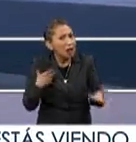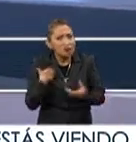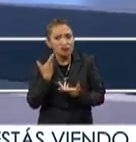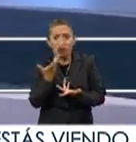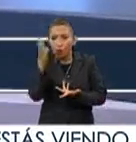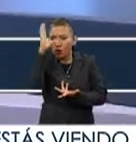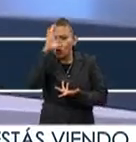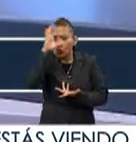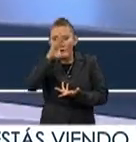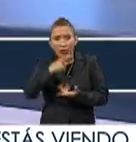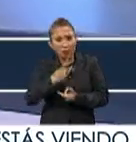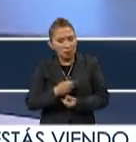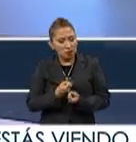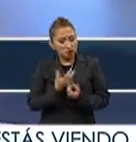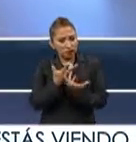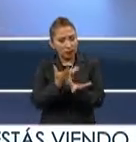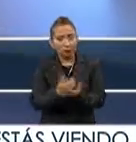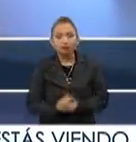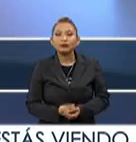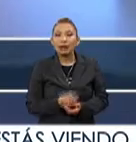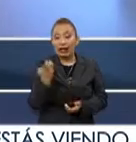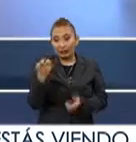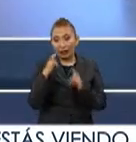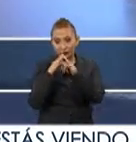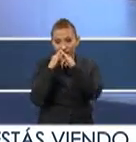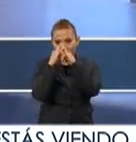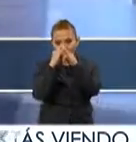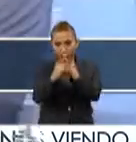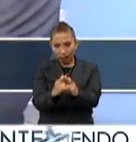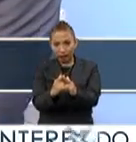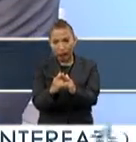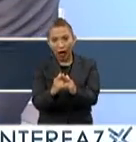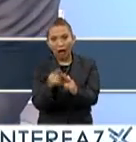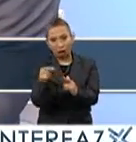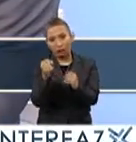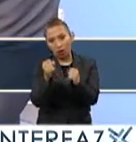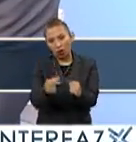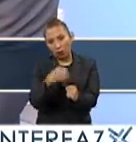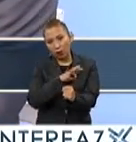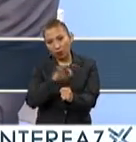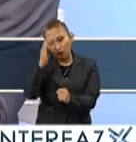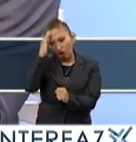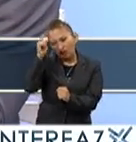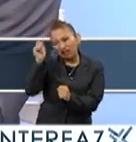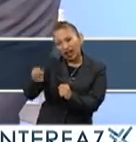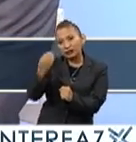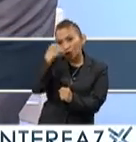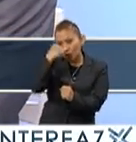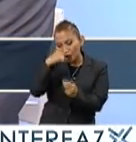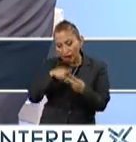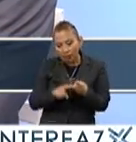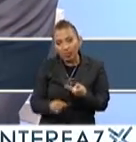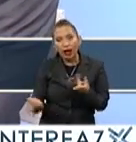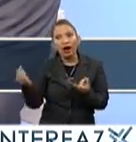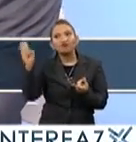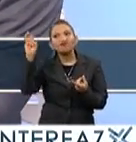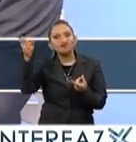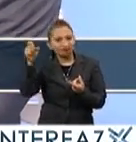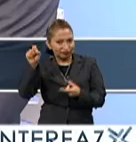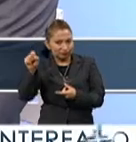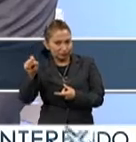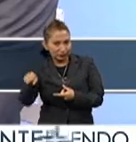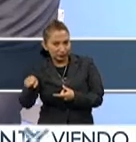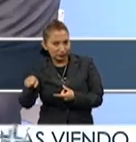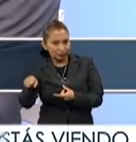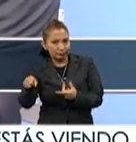manifestaciones culturales del país. Claro, es una feria que, bueno, seguramente podremos conocer aspectos gastronómicos, aspectos de la